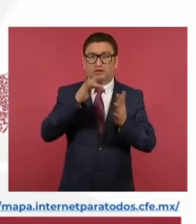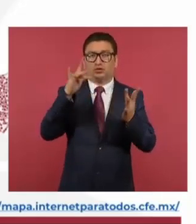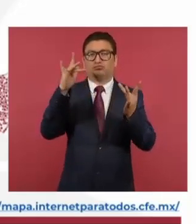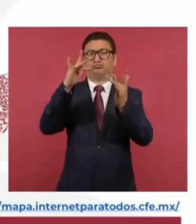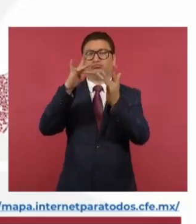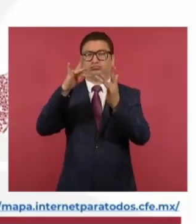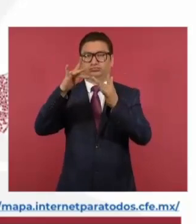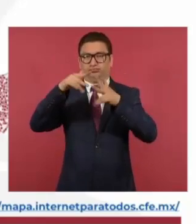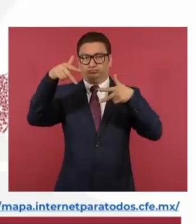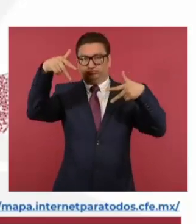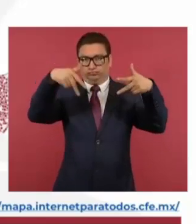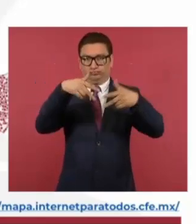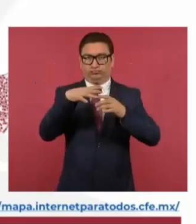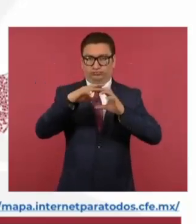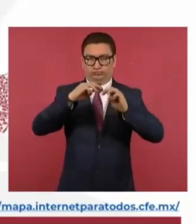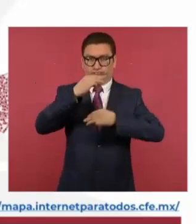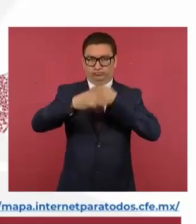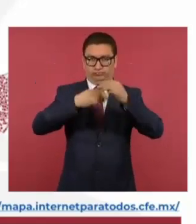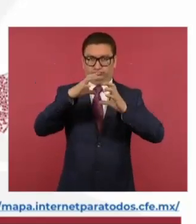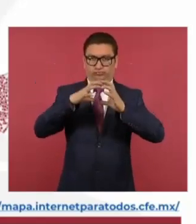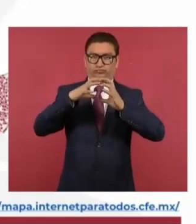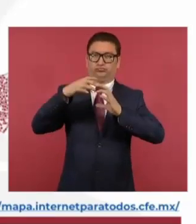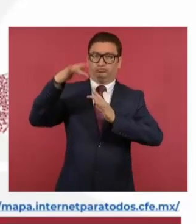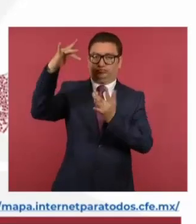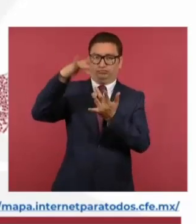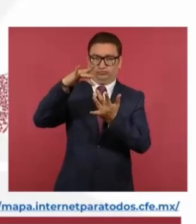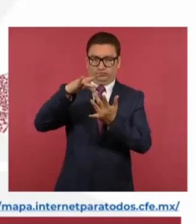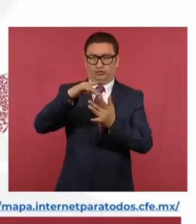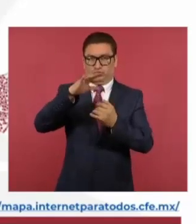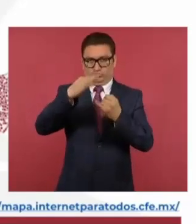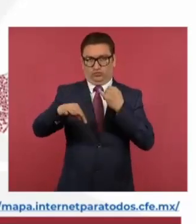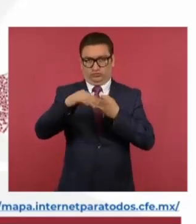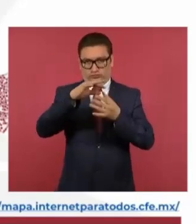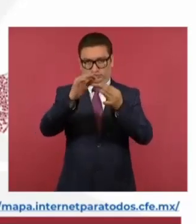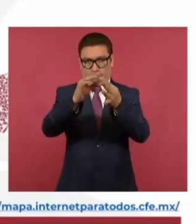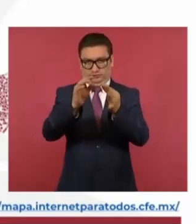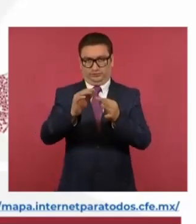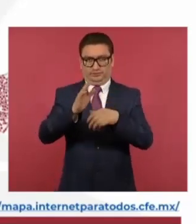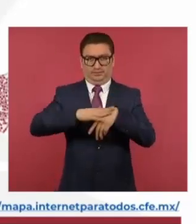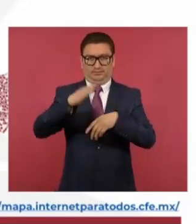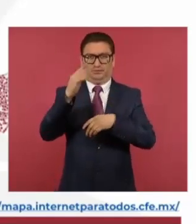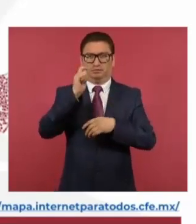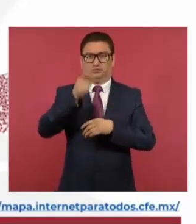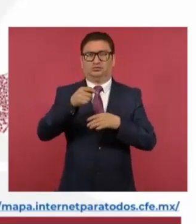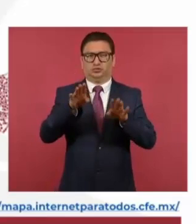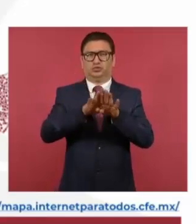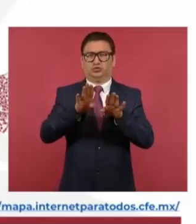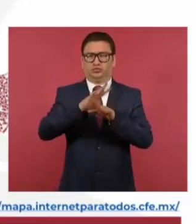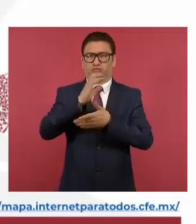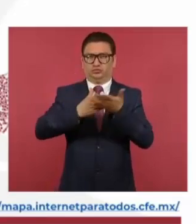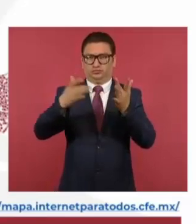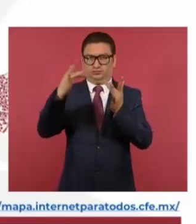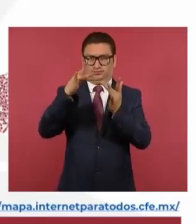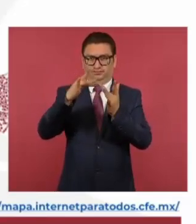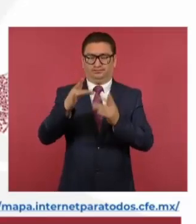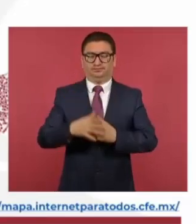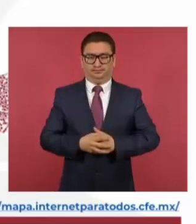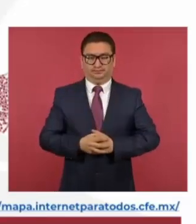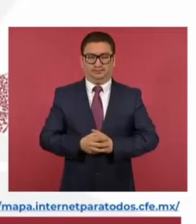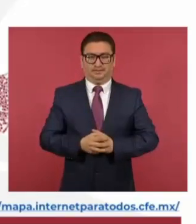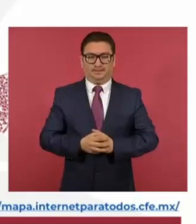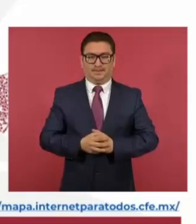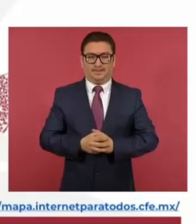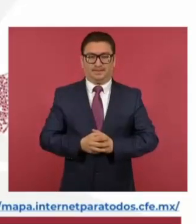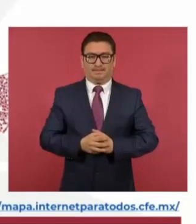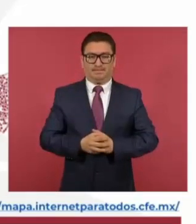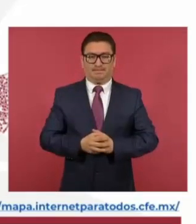un enlace satelital. Al final de la presentación hablaré de este tipo de contratos de enlaces satelitales. Siguiente, por